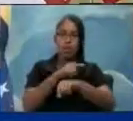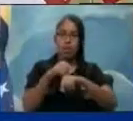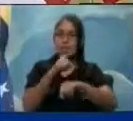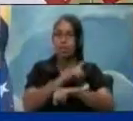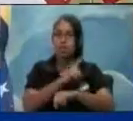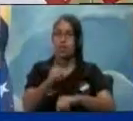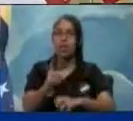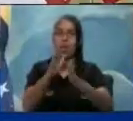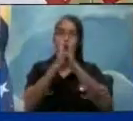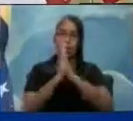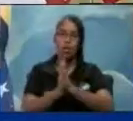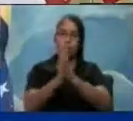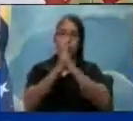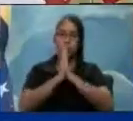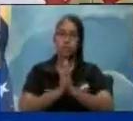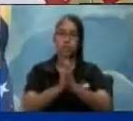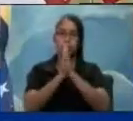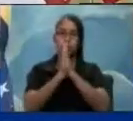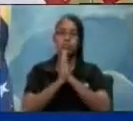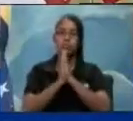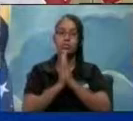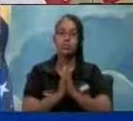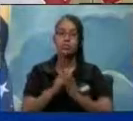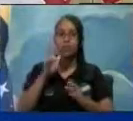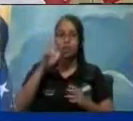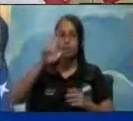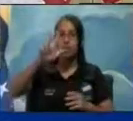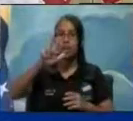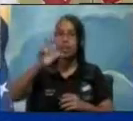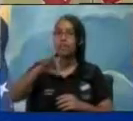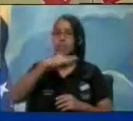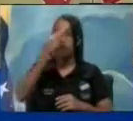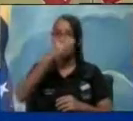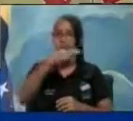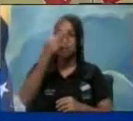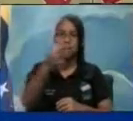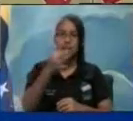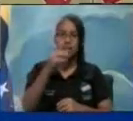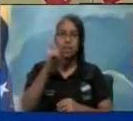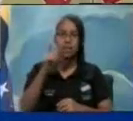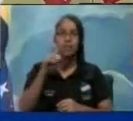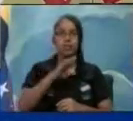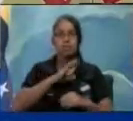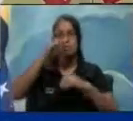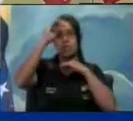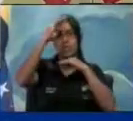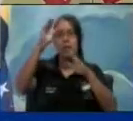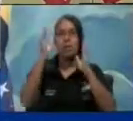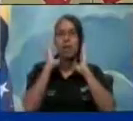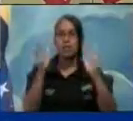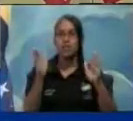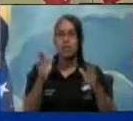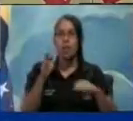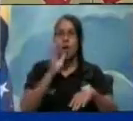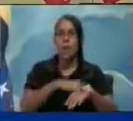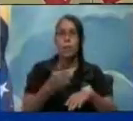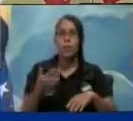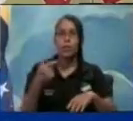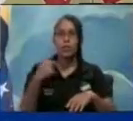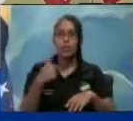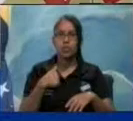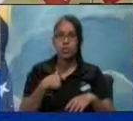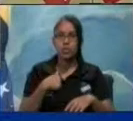de oración a las 3 de la tarde. Eso me llama la atención, porque yo le haría